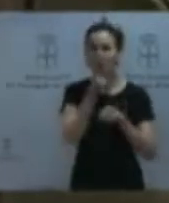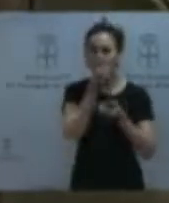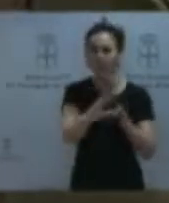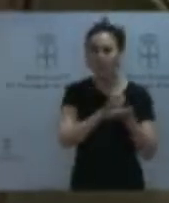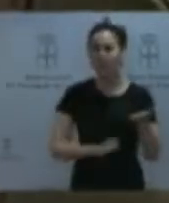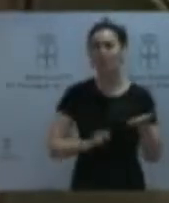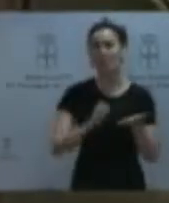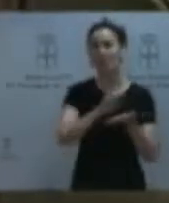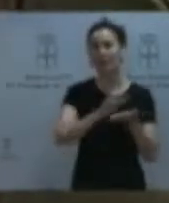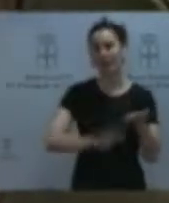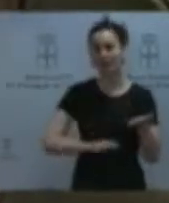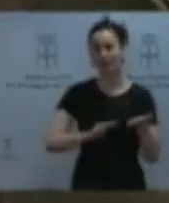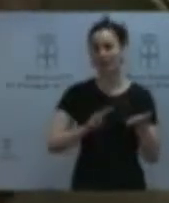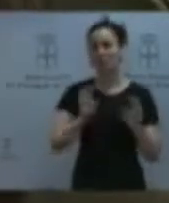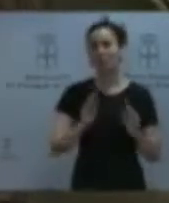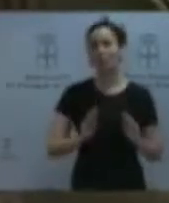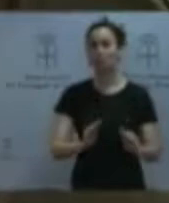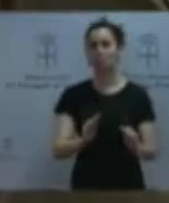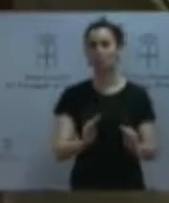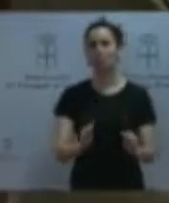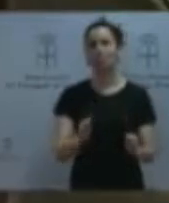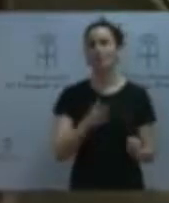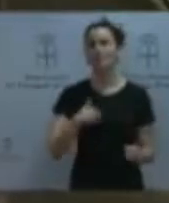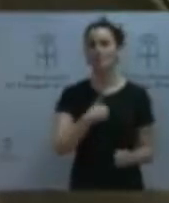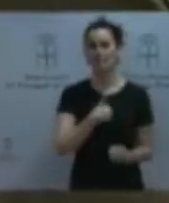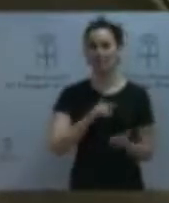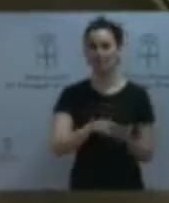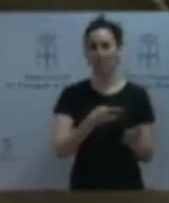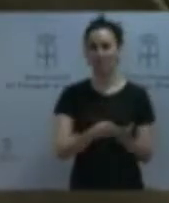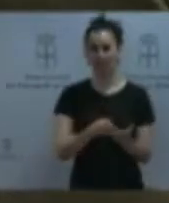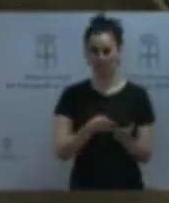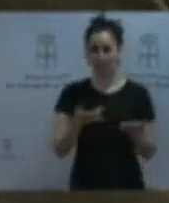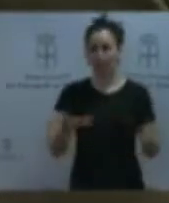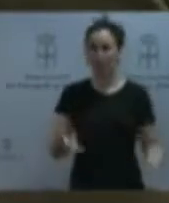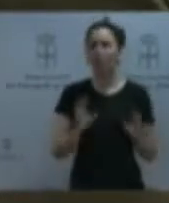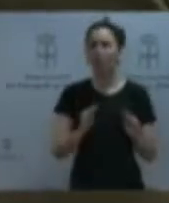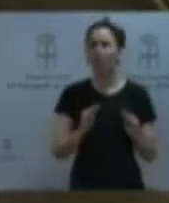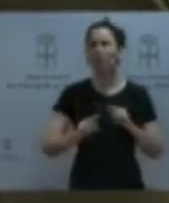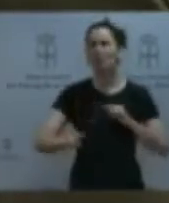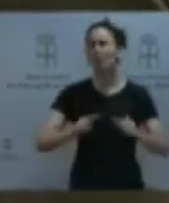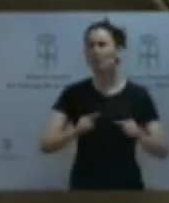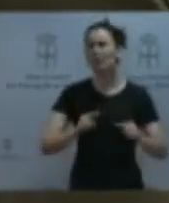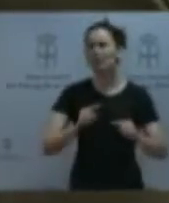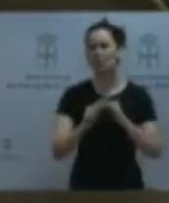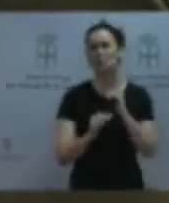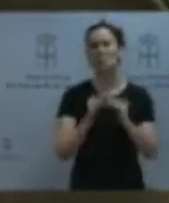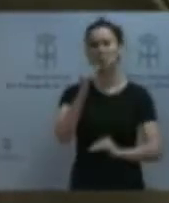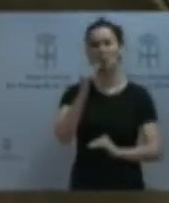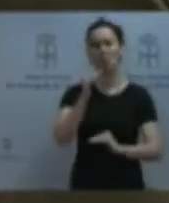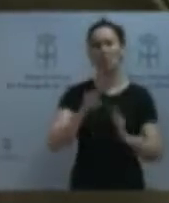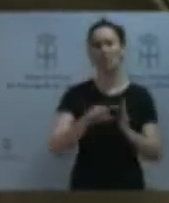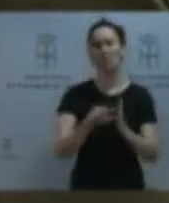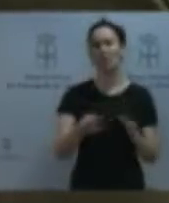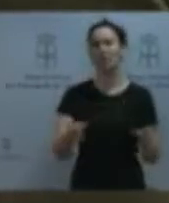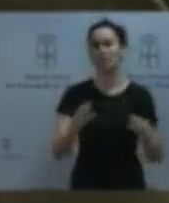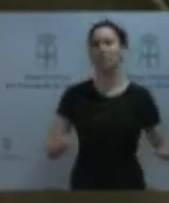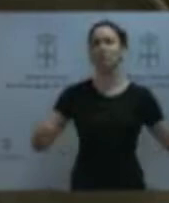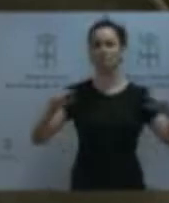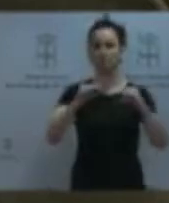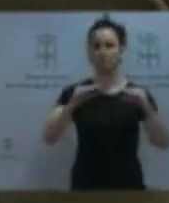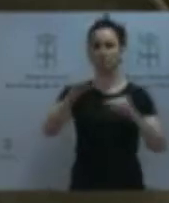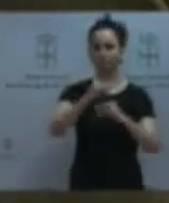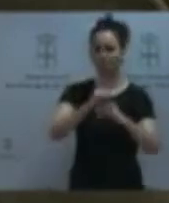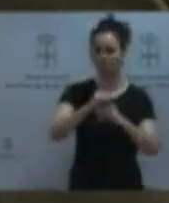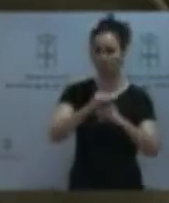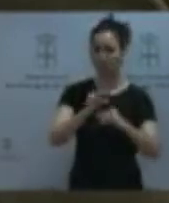¿en ese caso recibe ese director el sueldo de alto cargo y de técnico simultáneamente? Si, como se desprende de esos informes, realiza